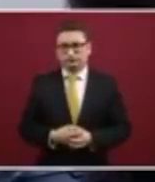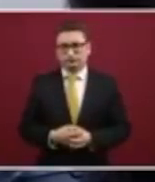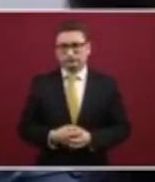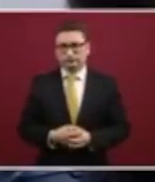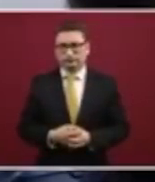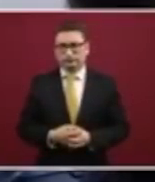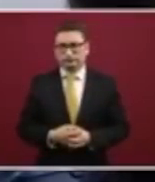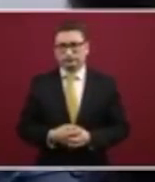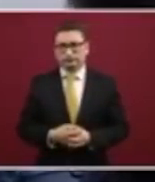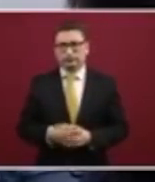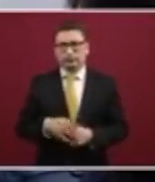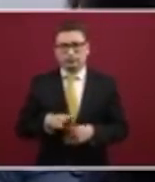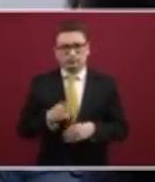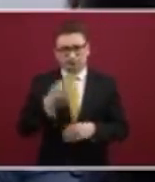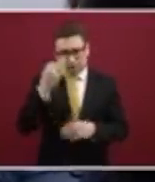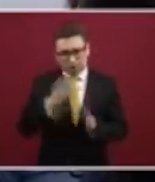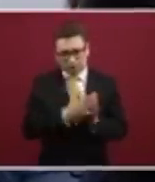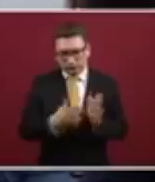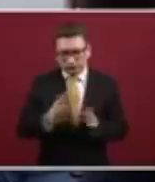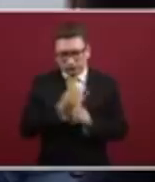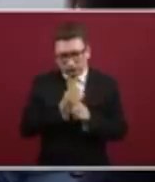porque ya estamos terminando una investigación